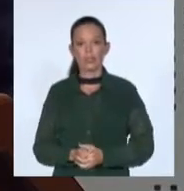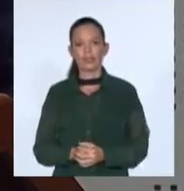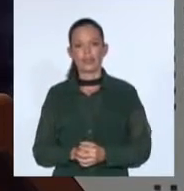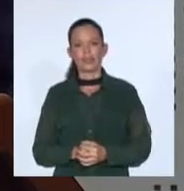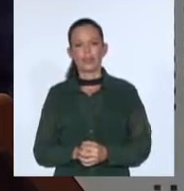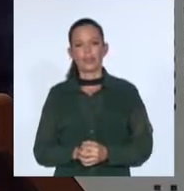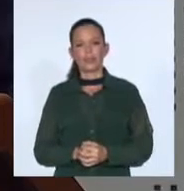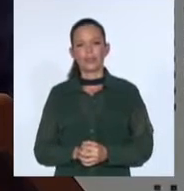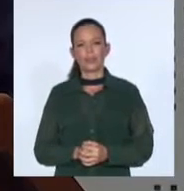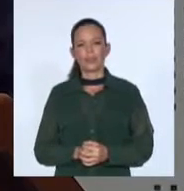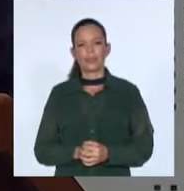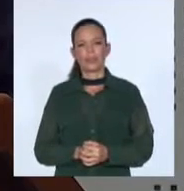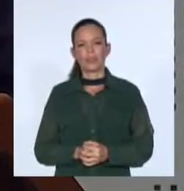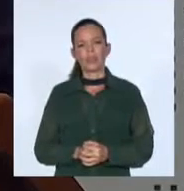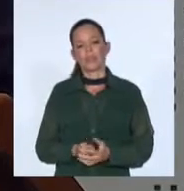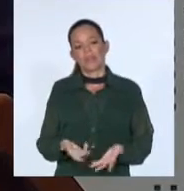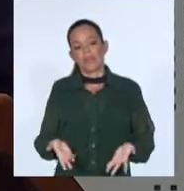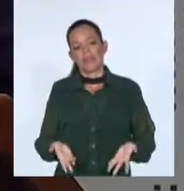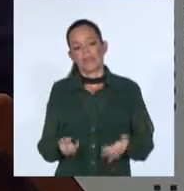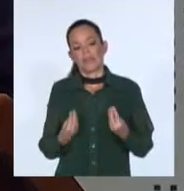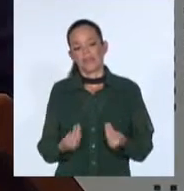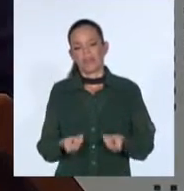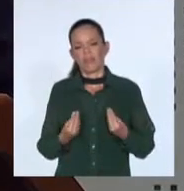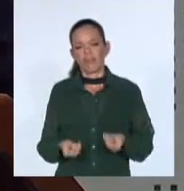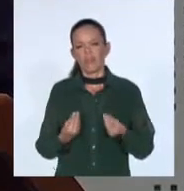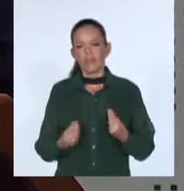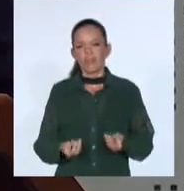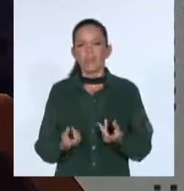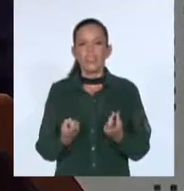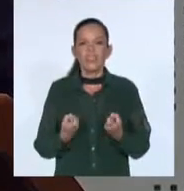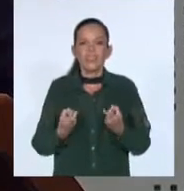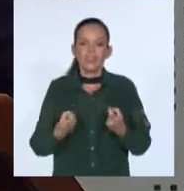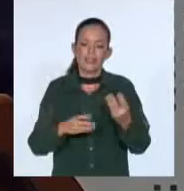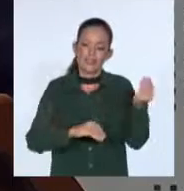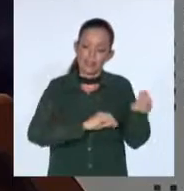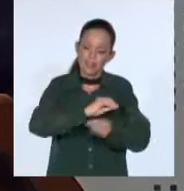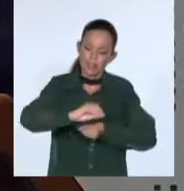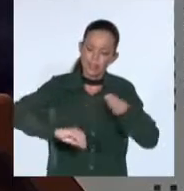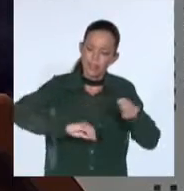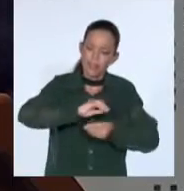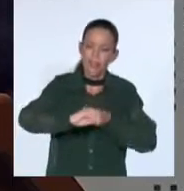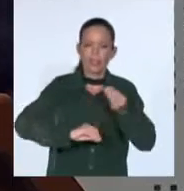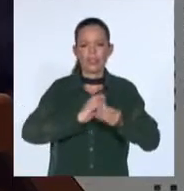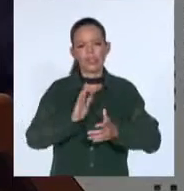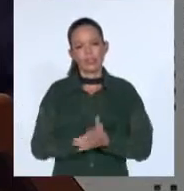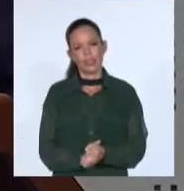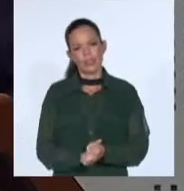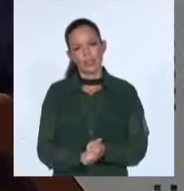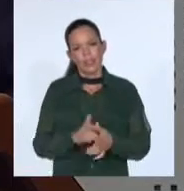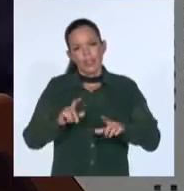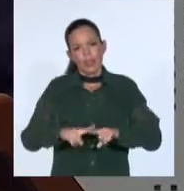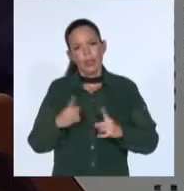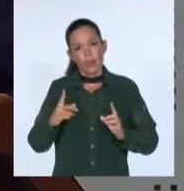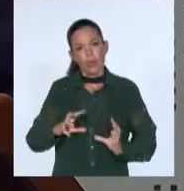Esto hay que cambiarlo, porque de otro modo el mundo no va a ser el mundo que nos merecemos.